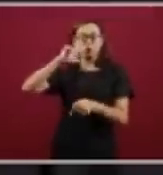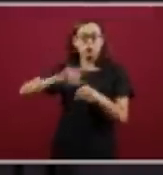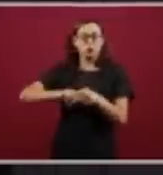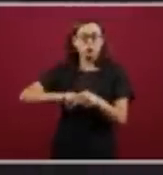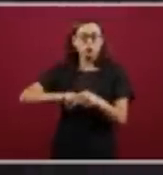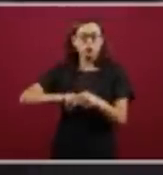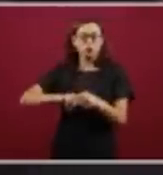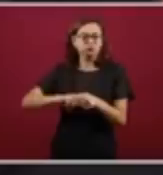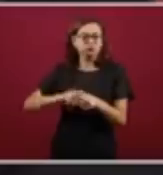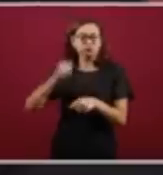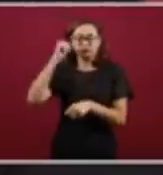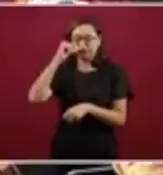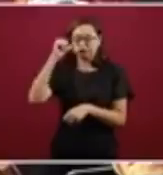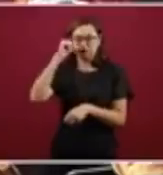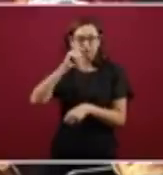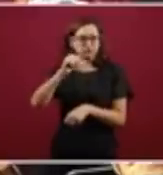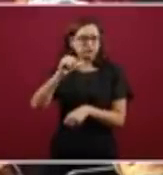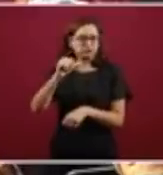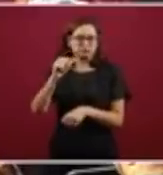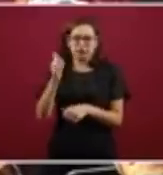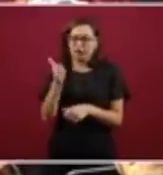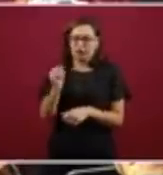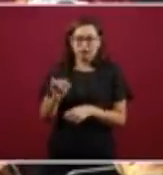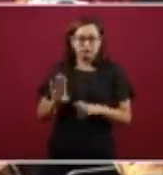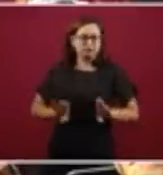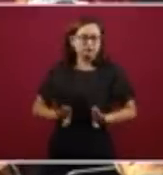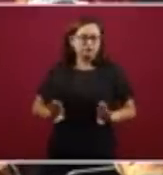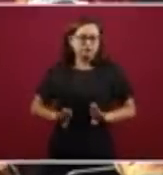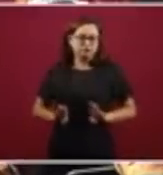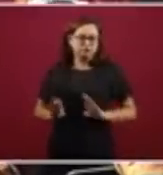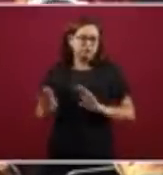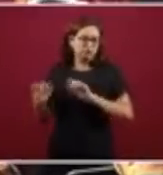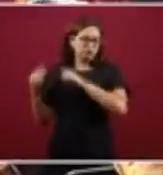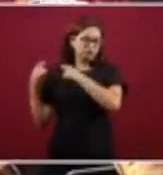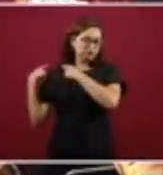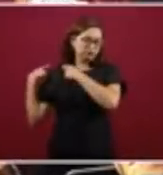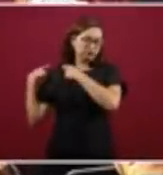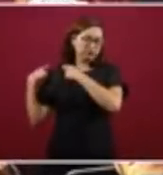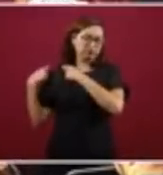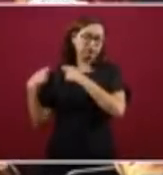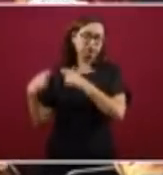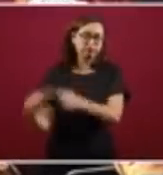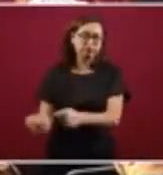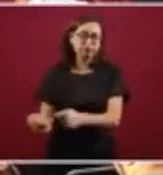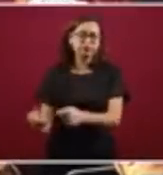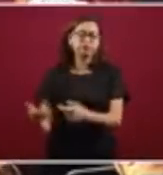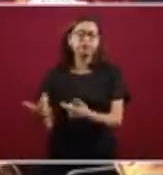que nos dejaron esa herencia, ese legado.